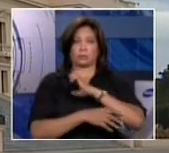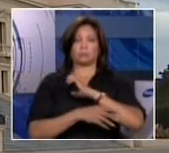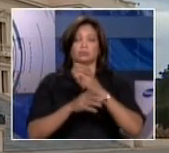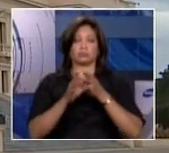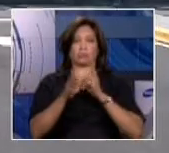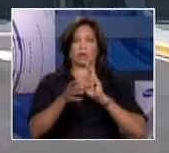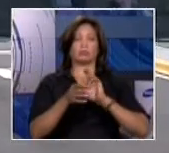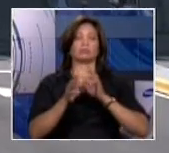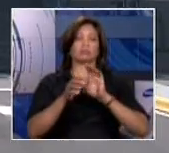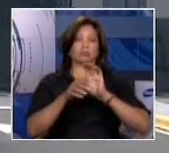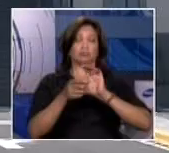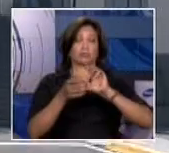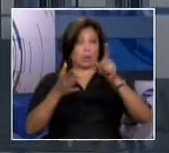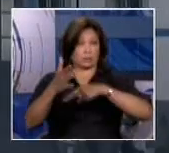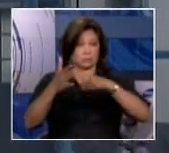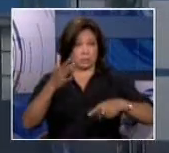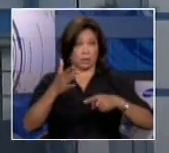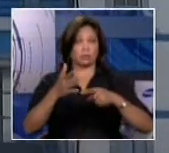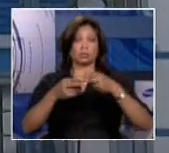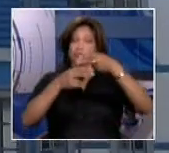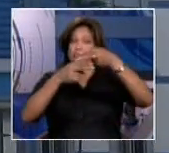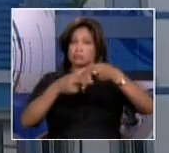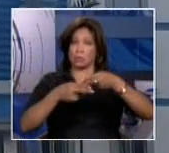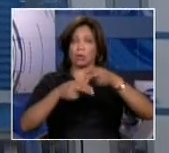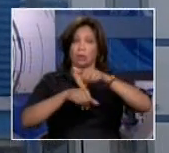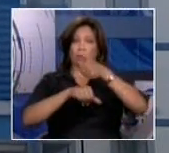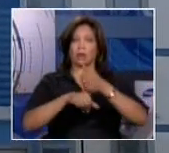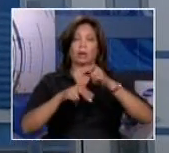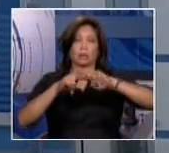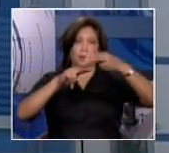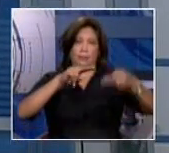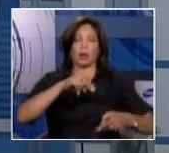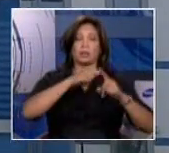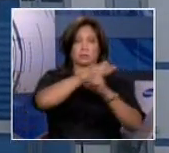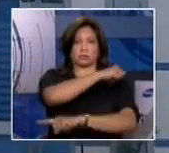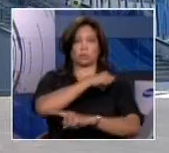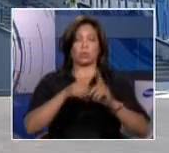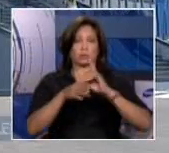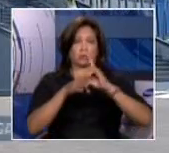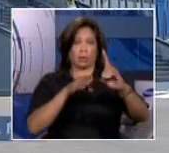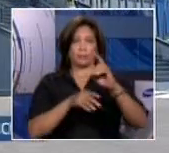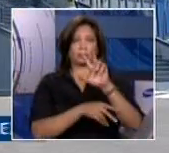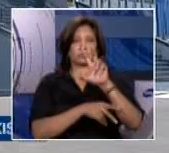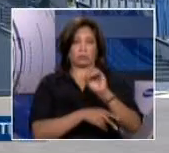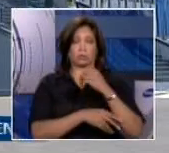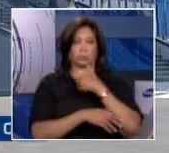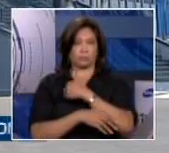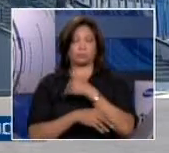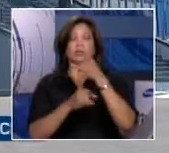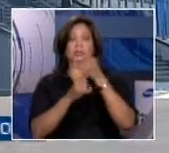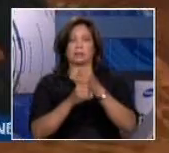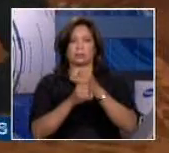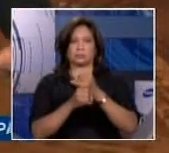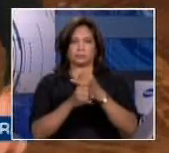retiro forzoso, la cancelación de nombramiento y la baja y sanciones disciplinarias de 30 miembros de la